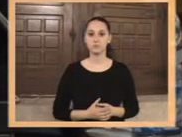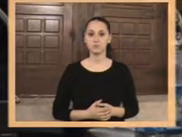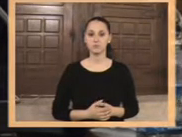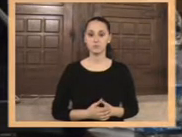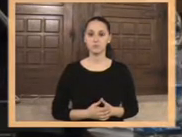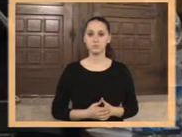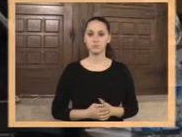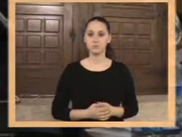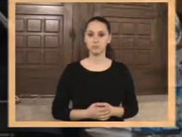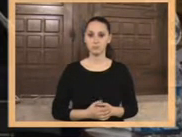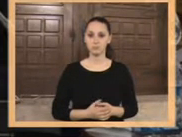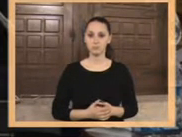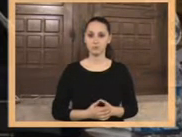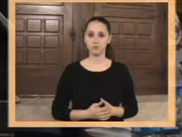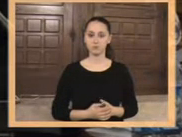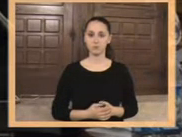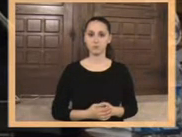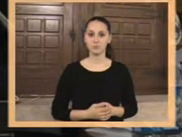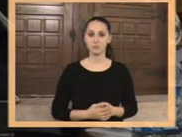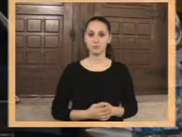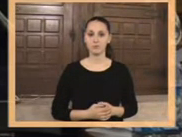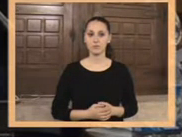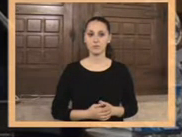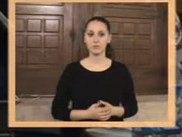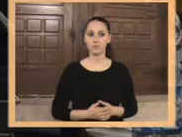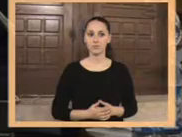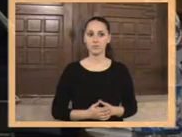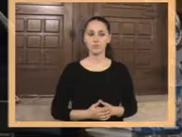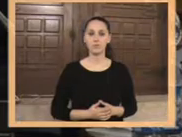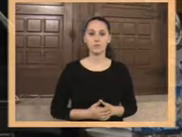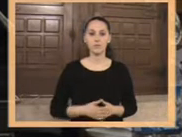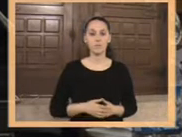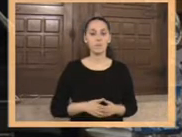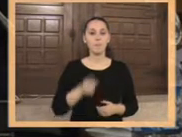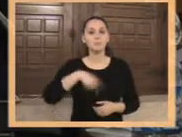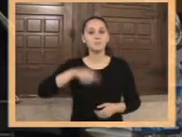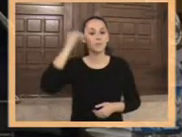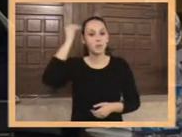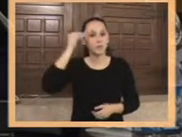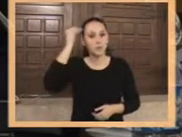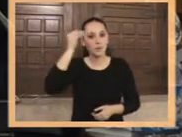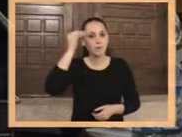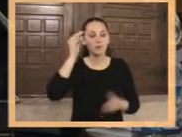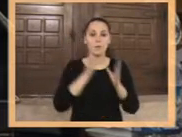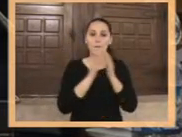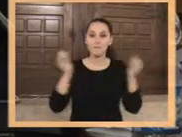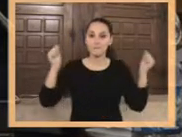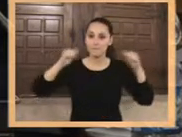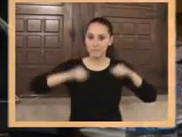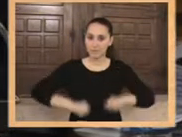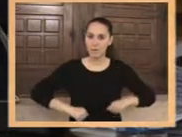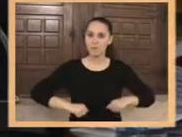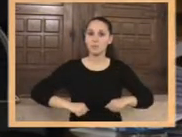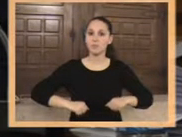medidas económicas y políticas a favor del Estado turco. Consideramos que de confirmarse dicho pacto, la Unión Europea